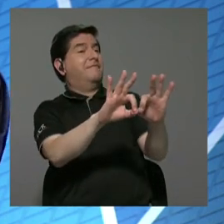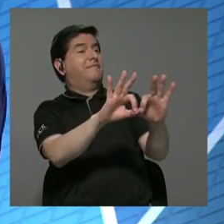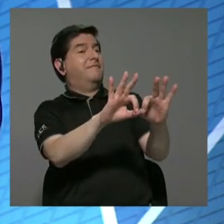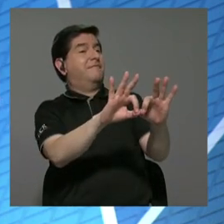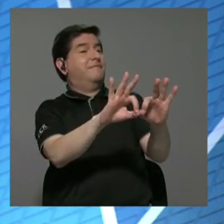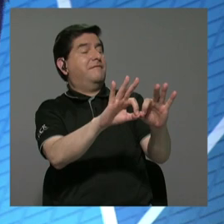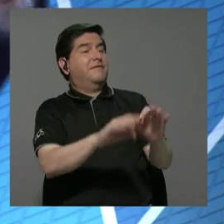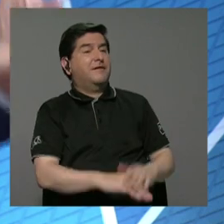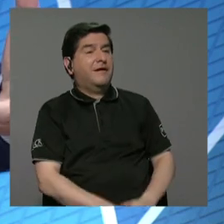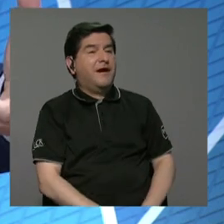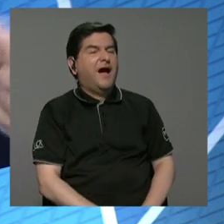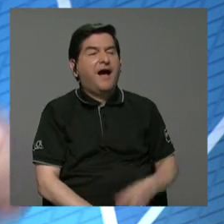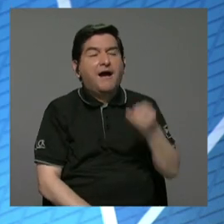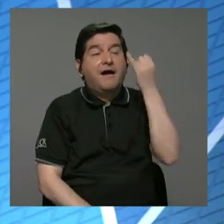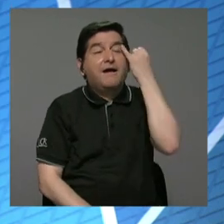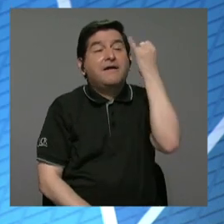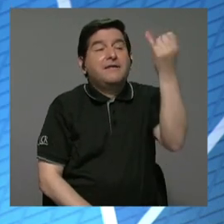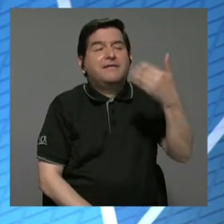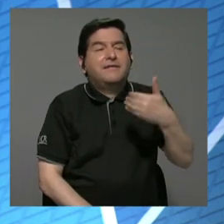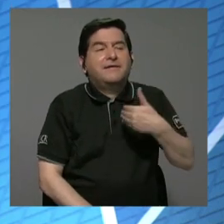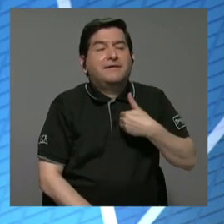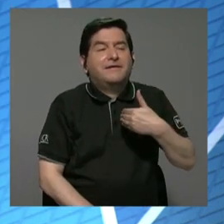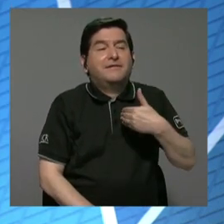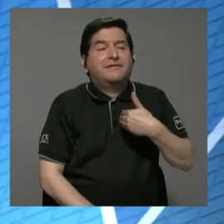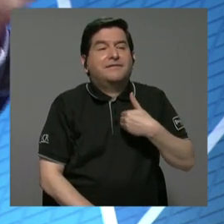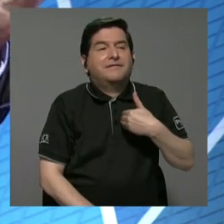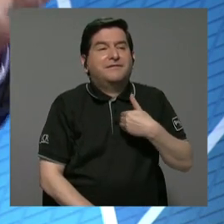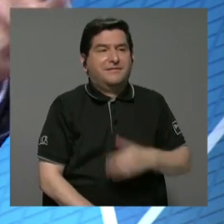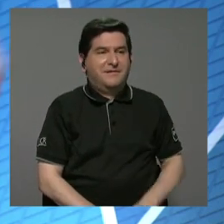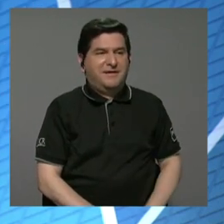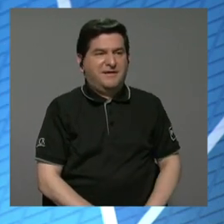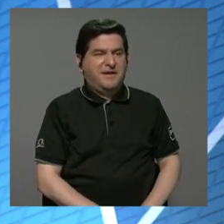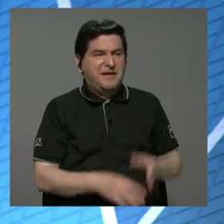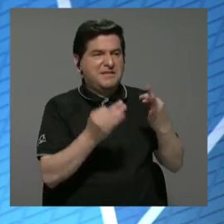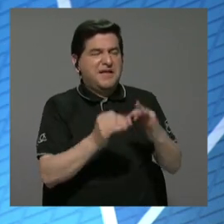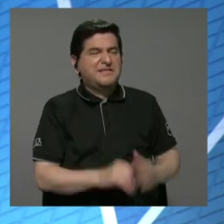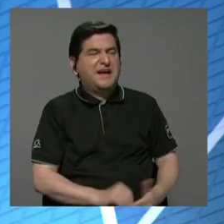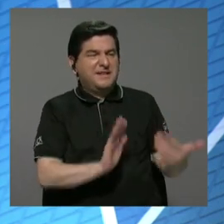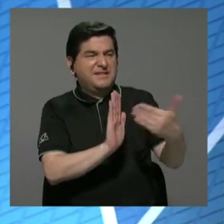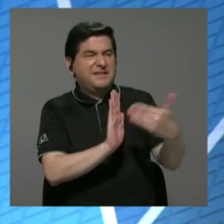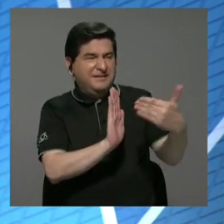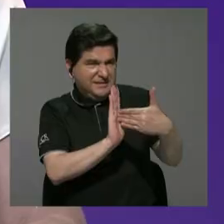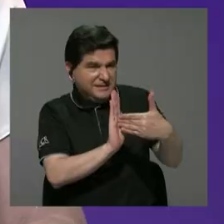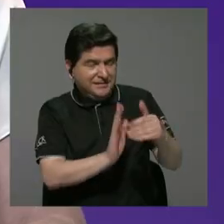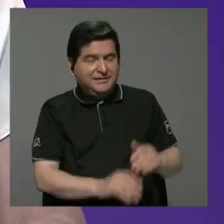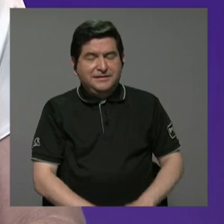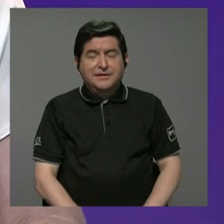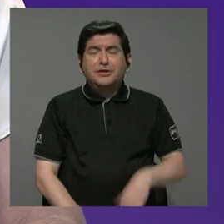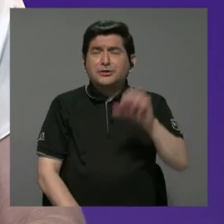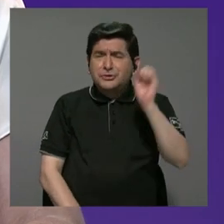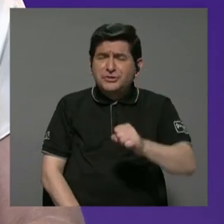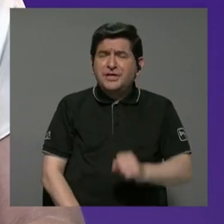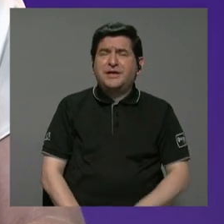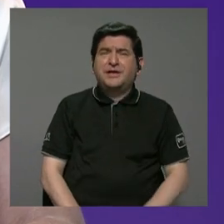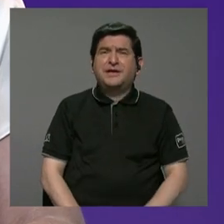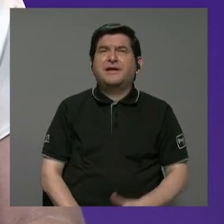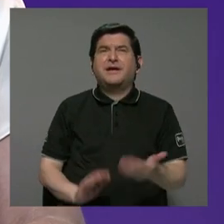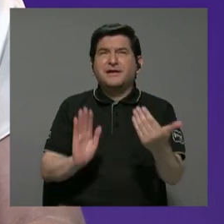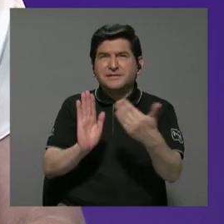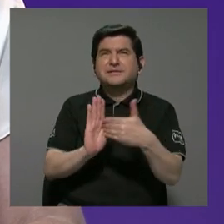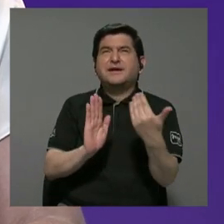significa más bien cuál es la intención, ¿verdad? Que la intención es desestabilizar. Claro, desestabilizar